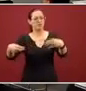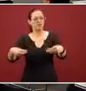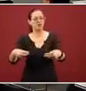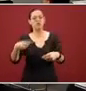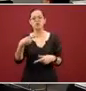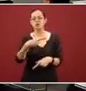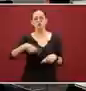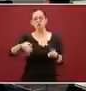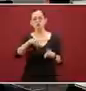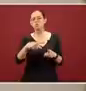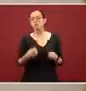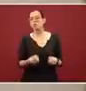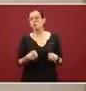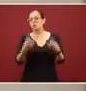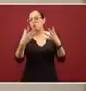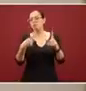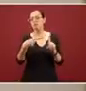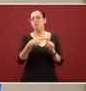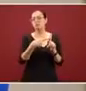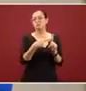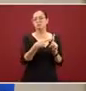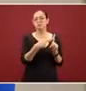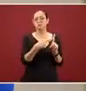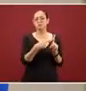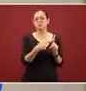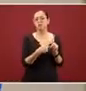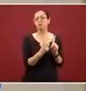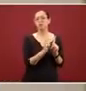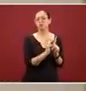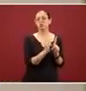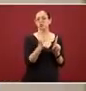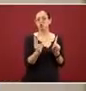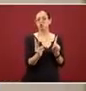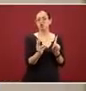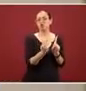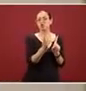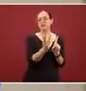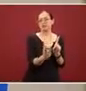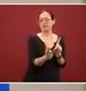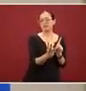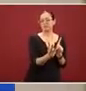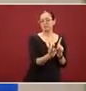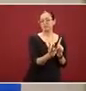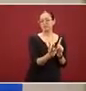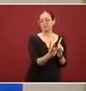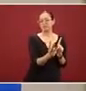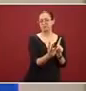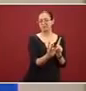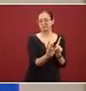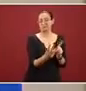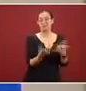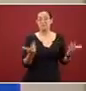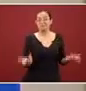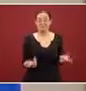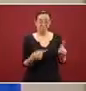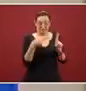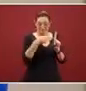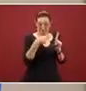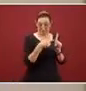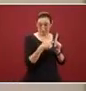número básico de reproducción, son 2 a 3 casos. Entonces la consecuencia sería muy